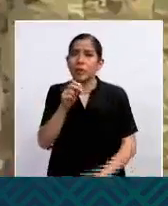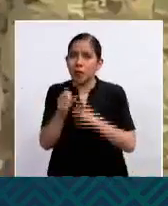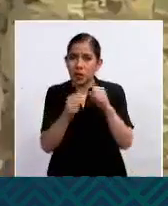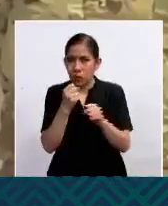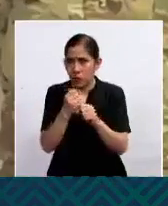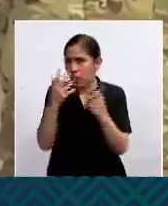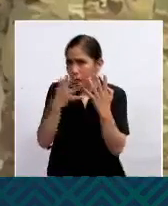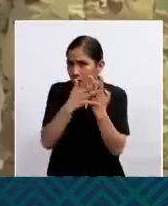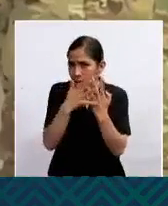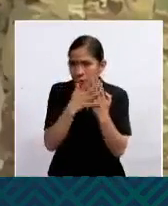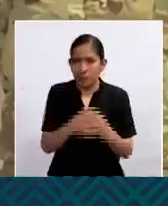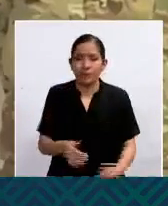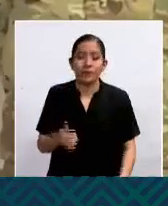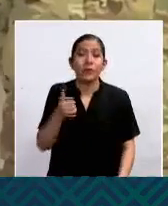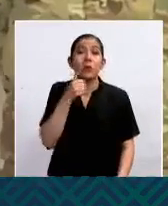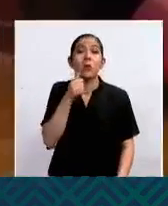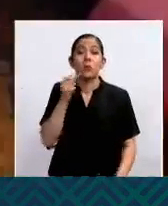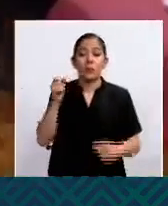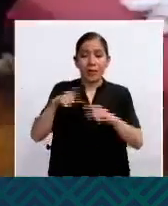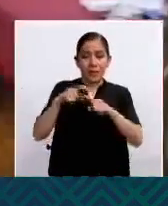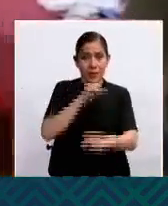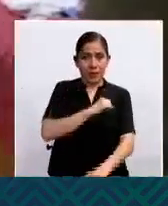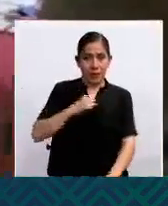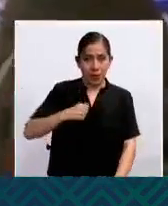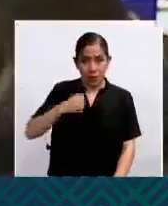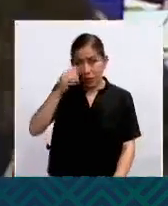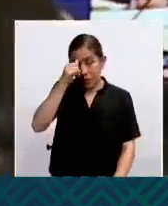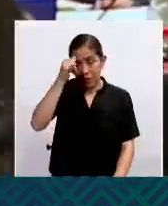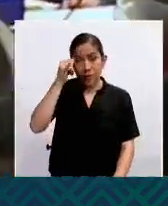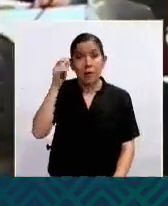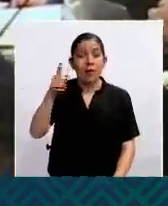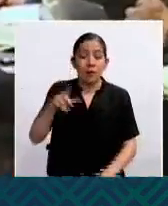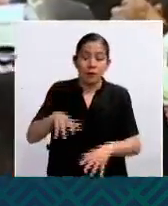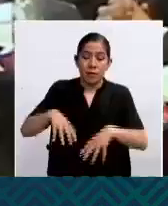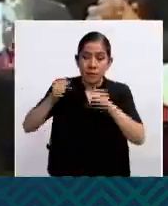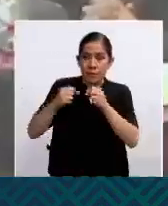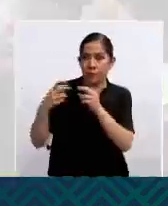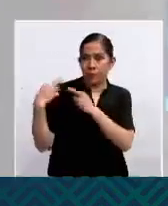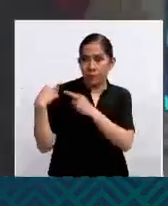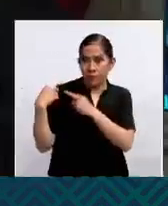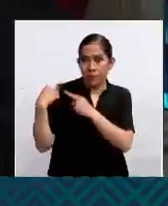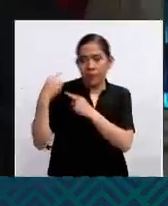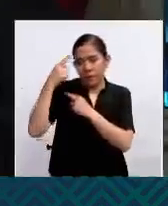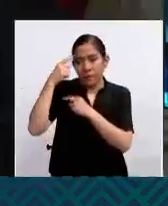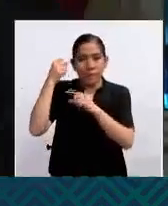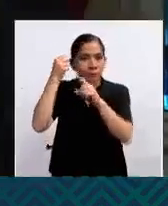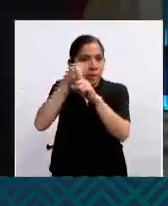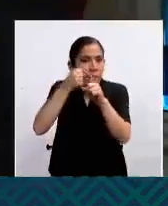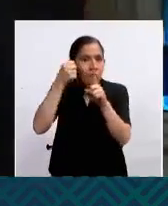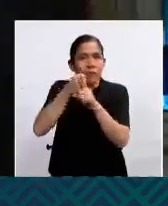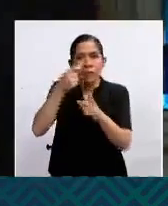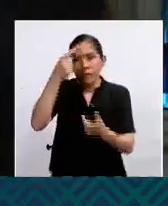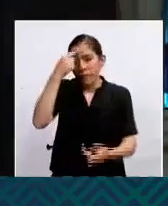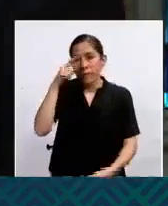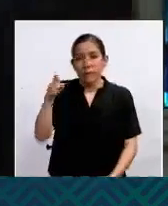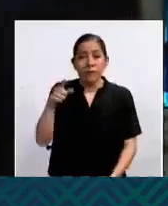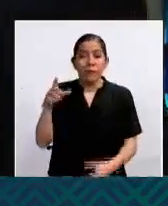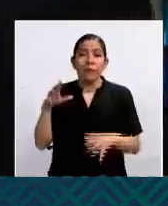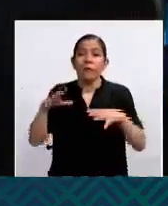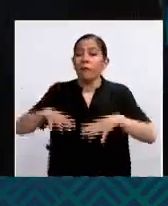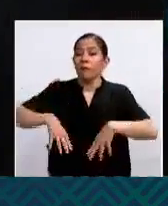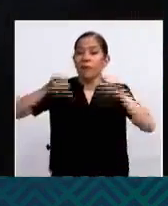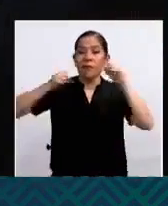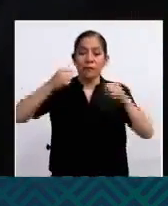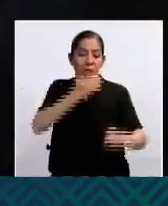senadora Áñez debe asumir su responsabilidad y responder ante la justicia con esa fuerza con la que tomó el poder de manera